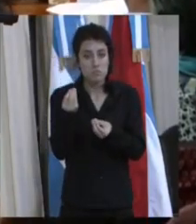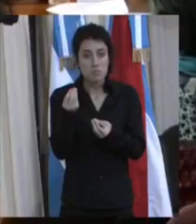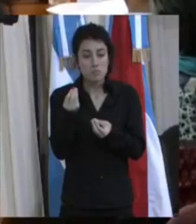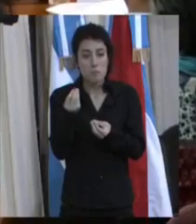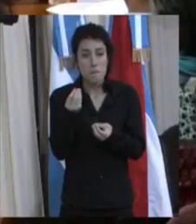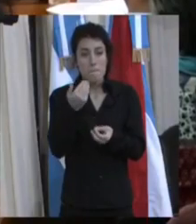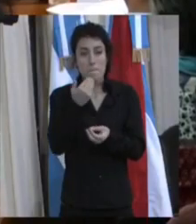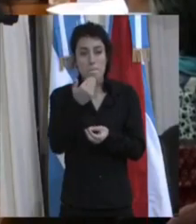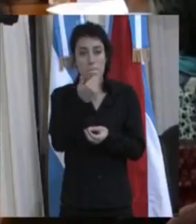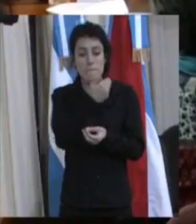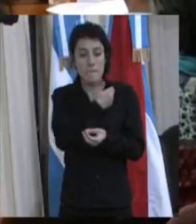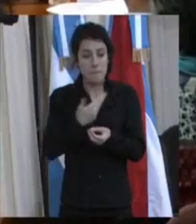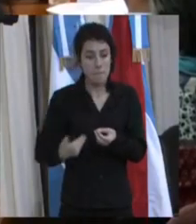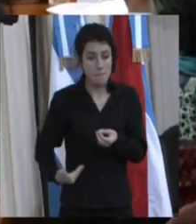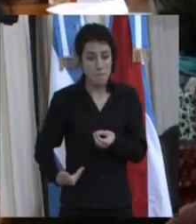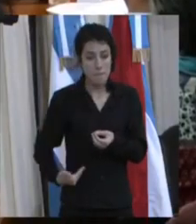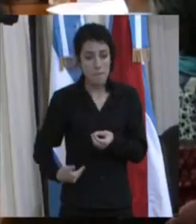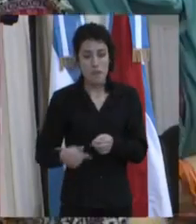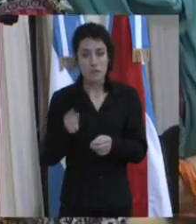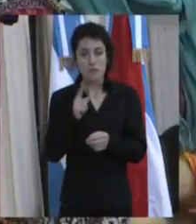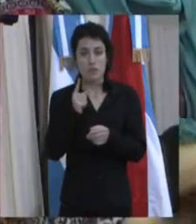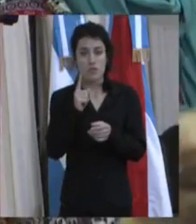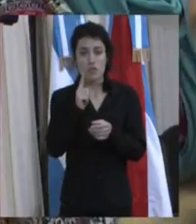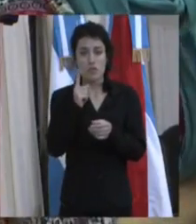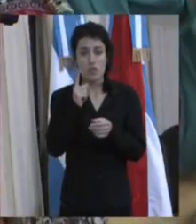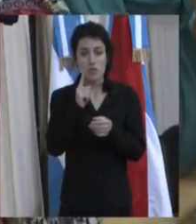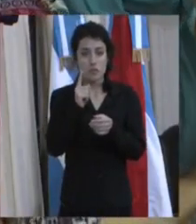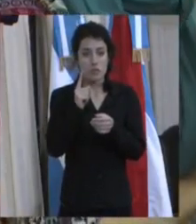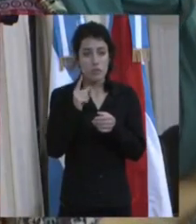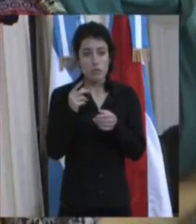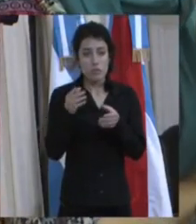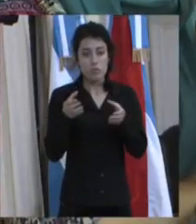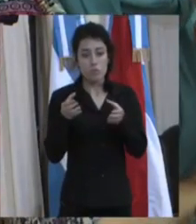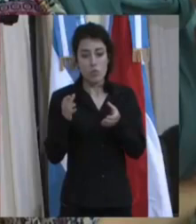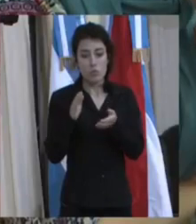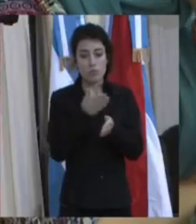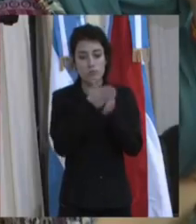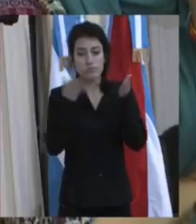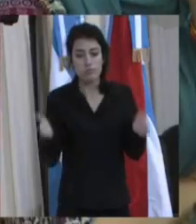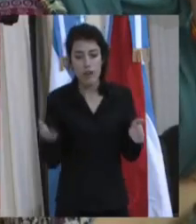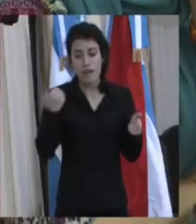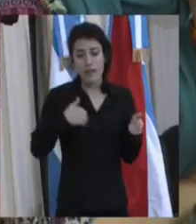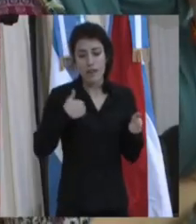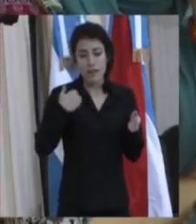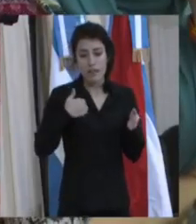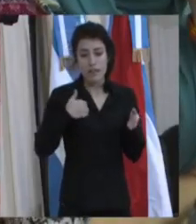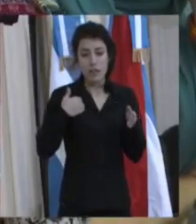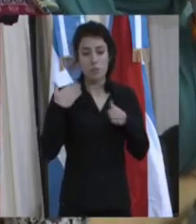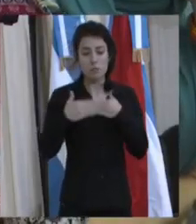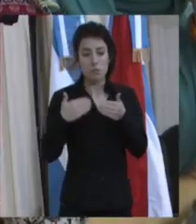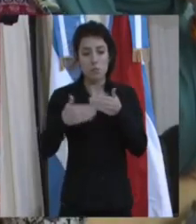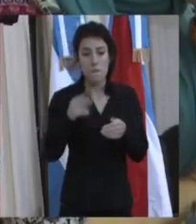el presidente no está inscripto en una república oligárquica, es Irigoyen, Argentina hace esta transición